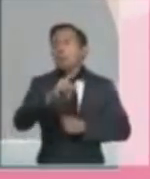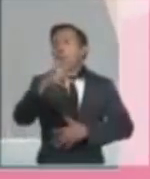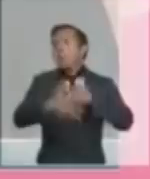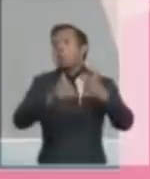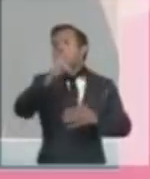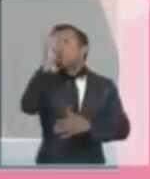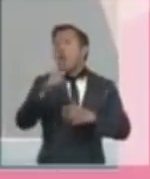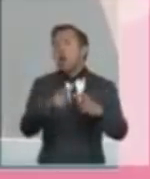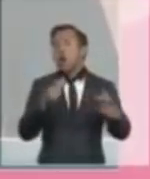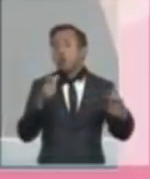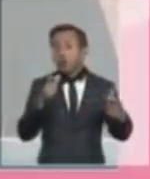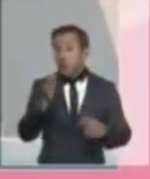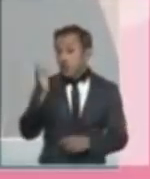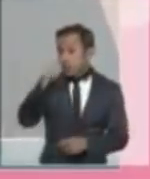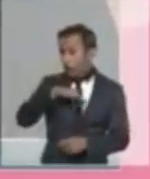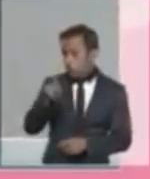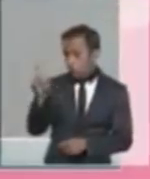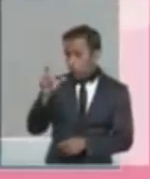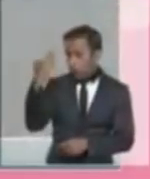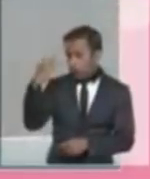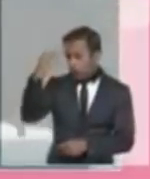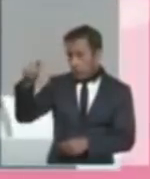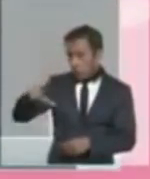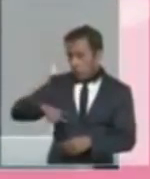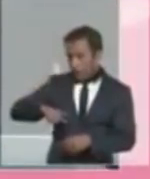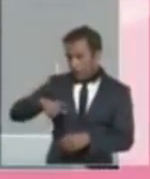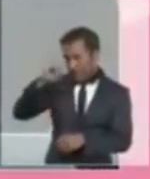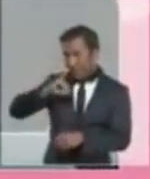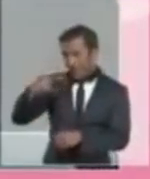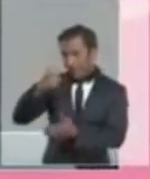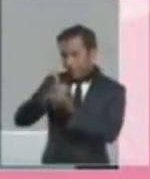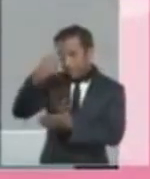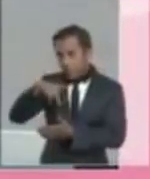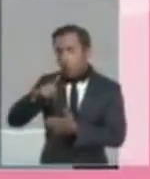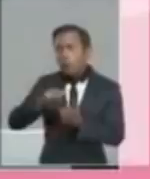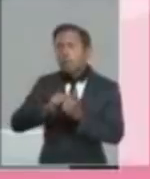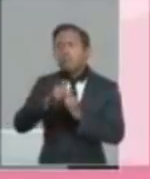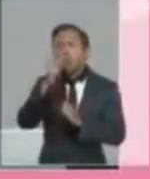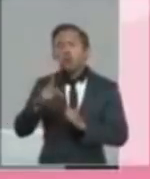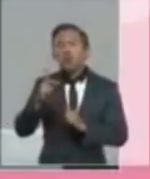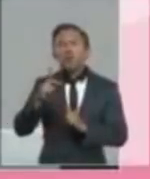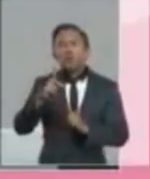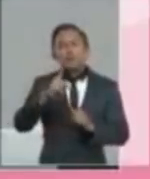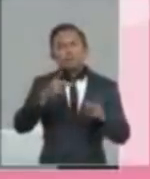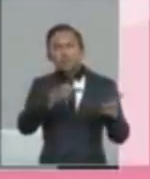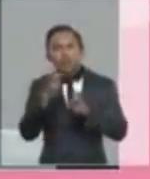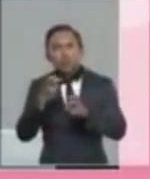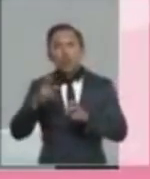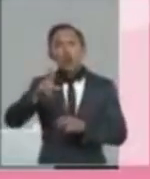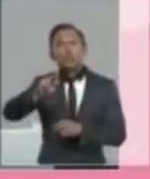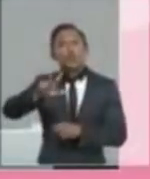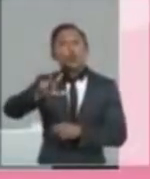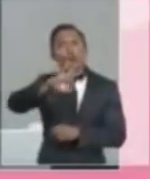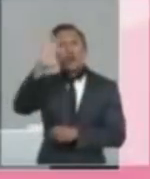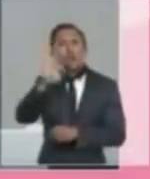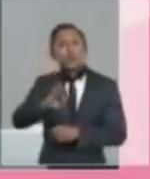jefe de gobierno estuviera en la seguridad. Por cada 100 casos en el país, los secuestros crecieron 88%. Él va a decir que no es